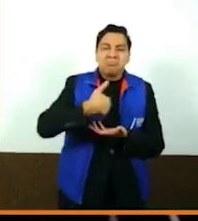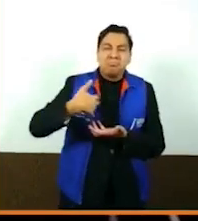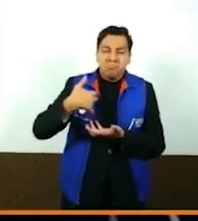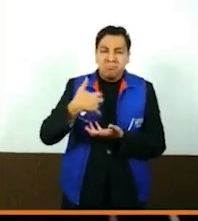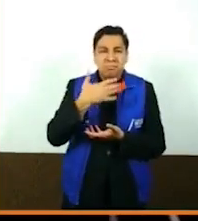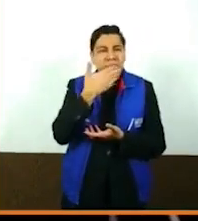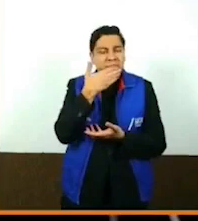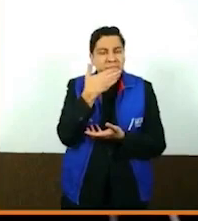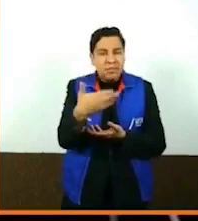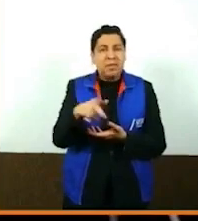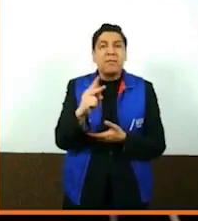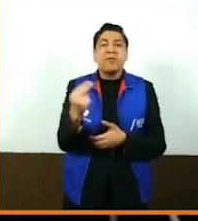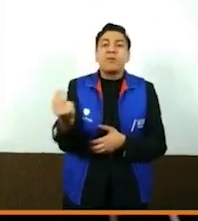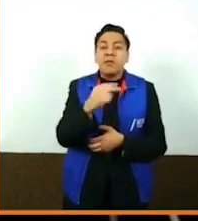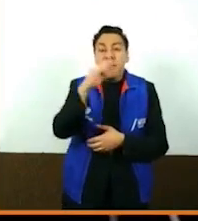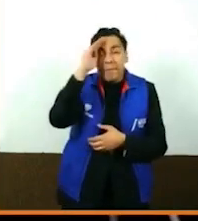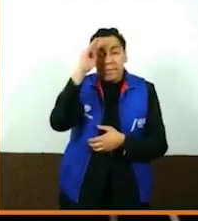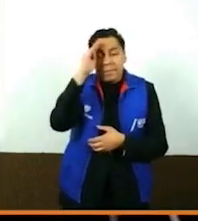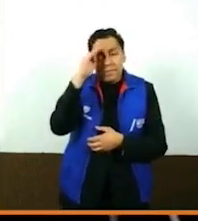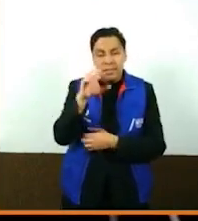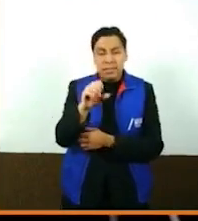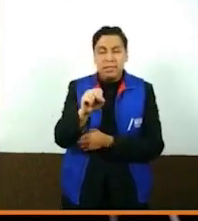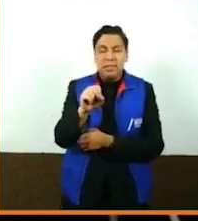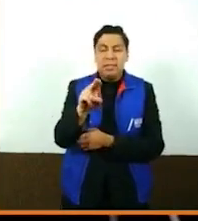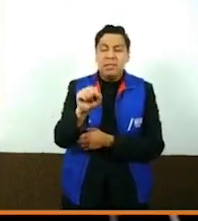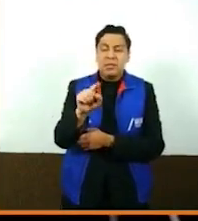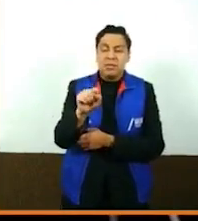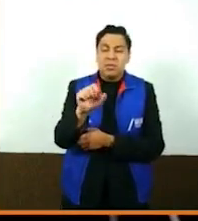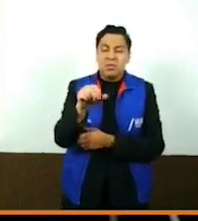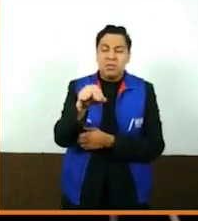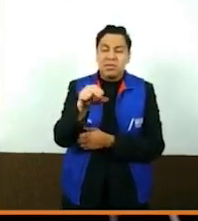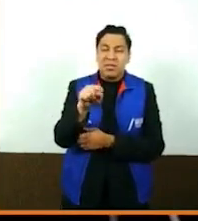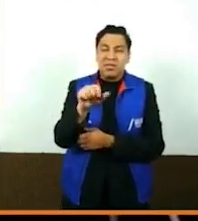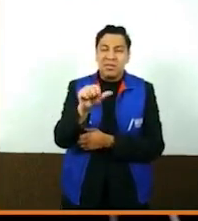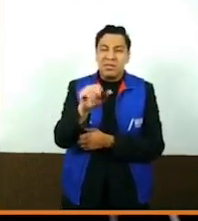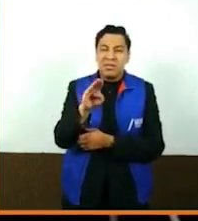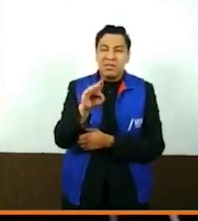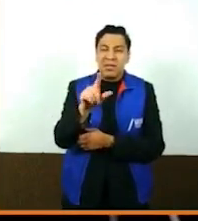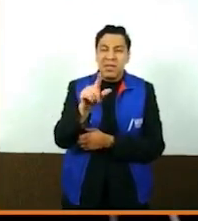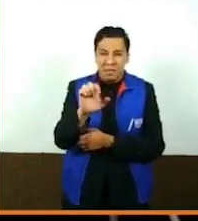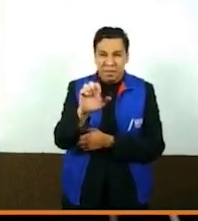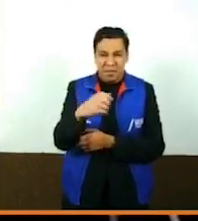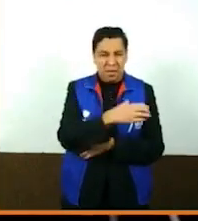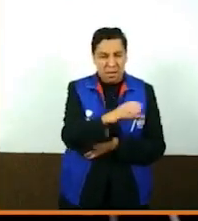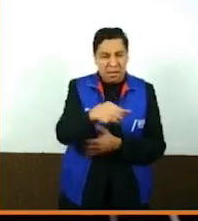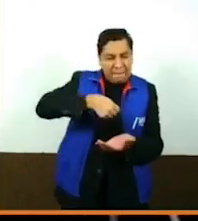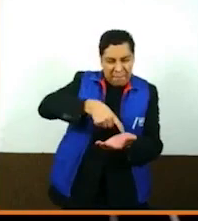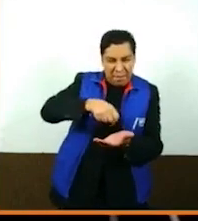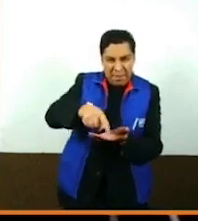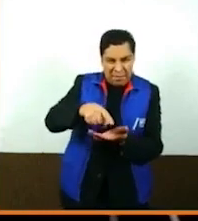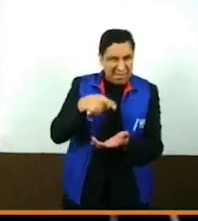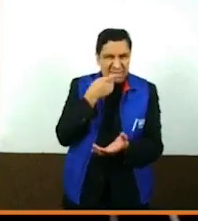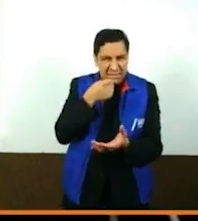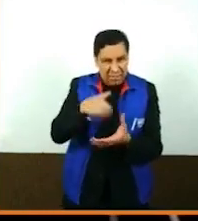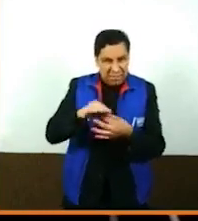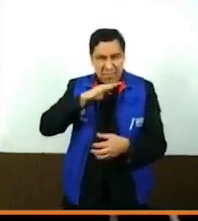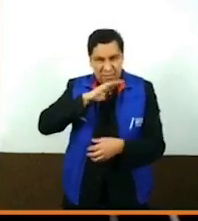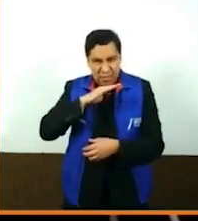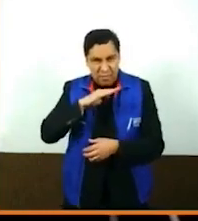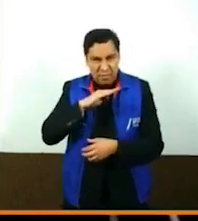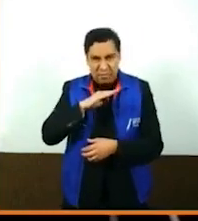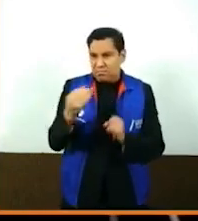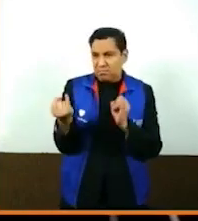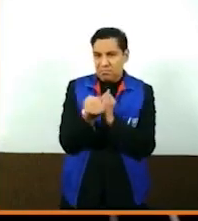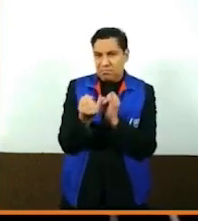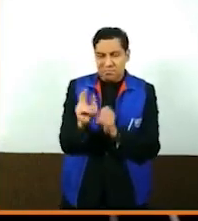negocio es como vamos a lograr que más y más agricultores, en el caso de nuestro negocio agrícola, sean sustentables. Lo mismo